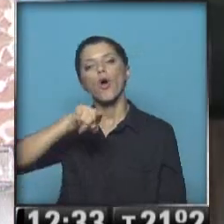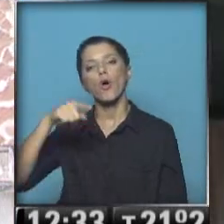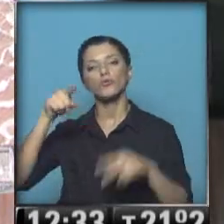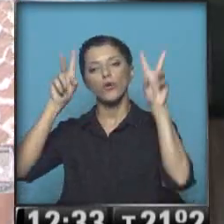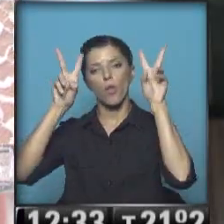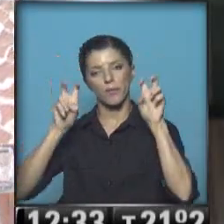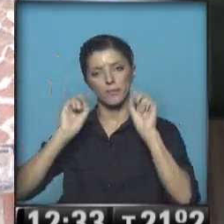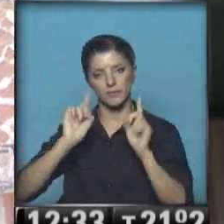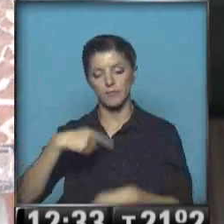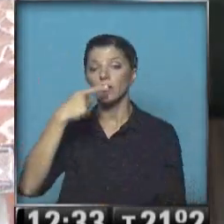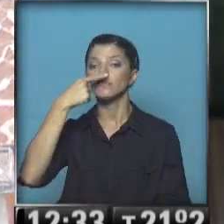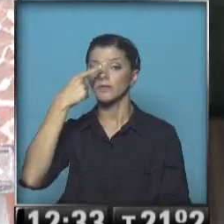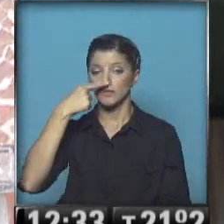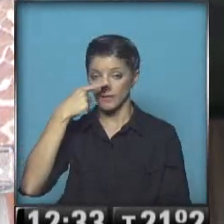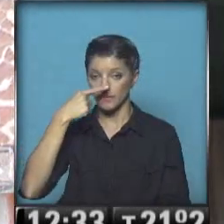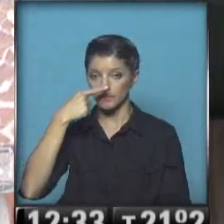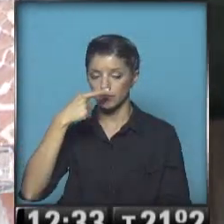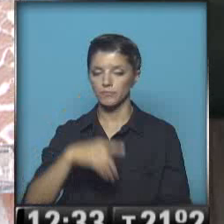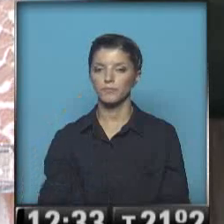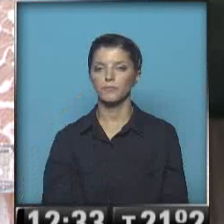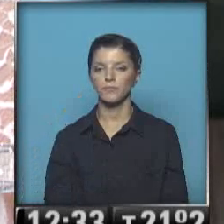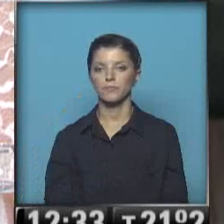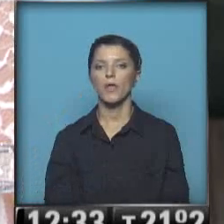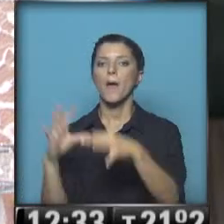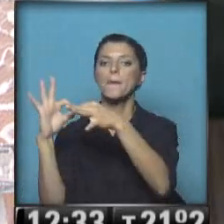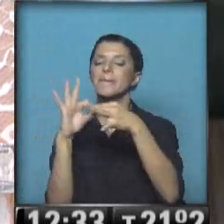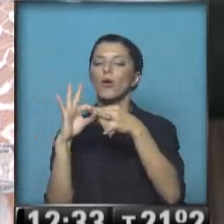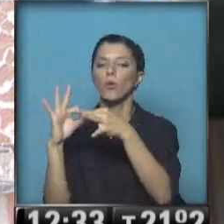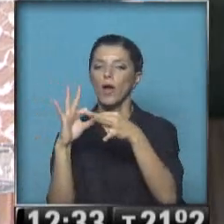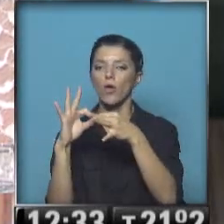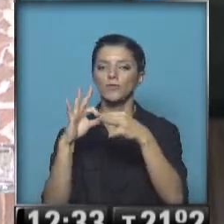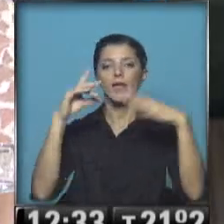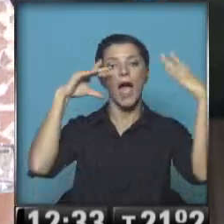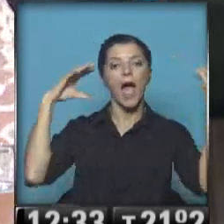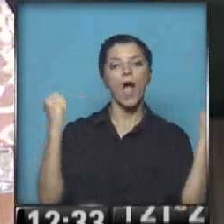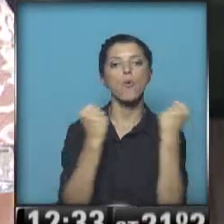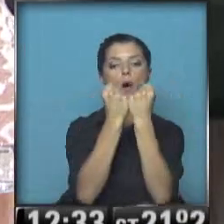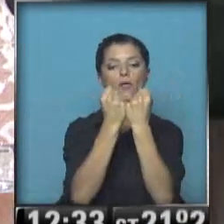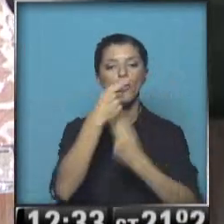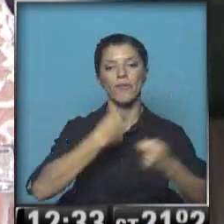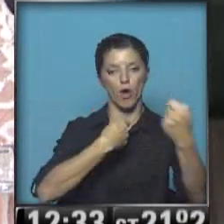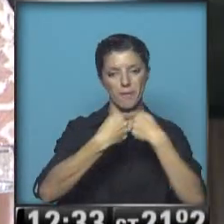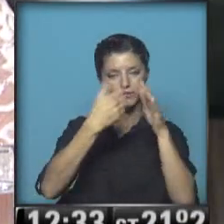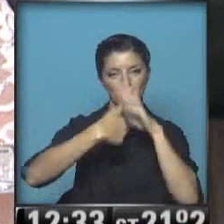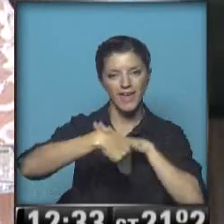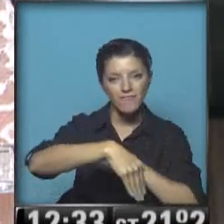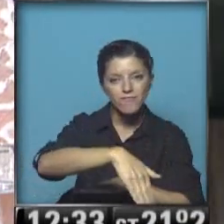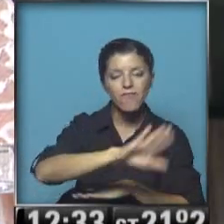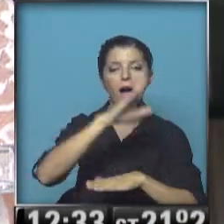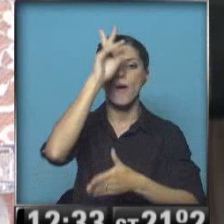también muy interesante que también está en proceso está vinculado a tratados de comercio que están por firmarse o que quieren